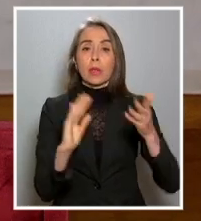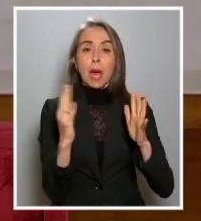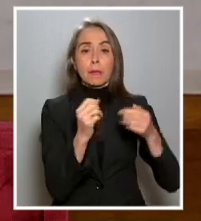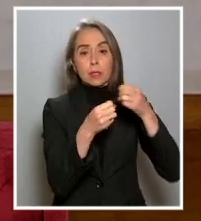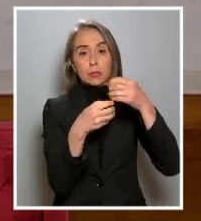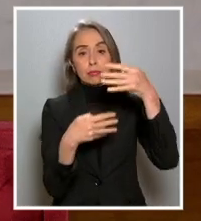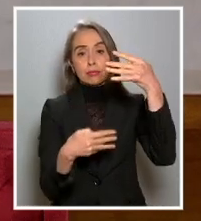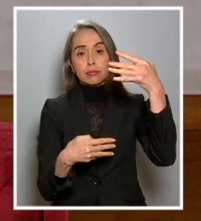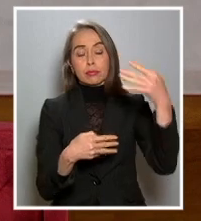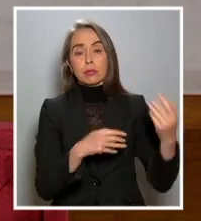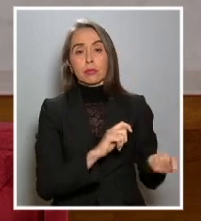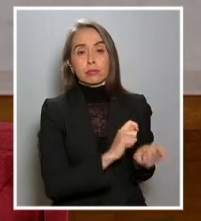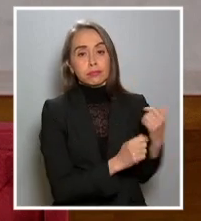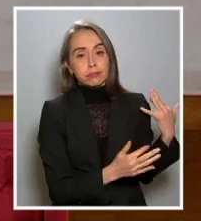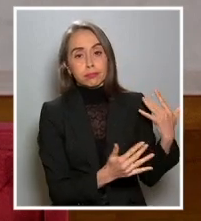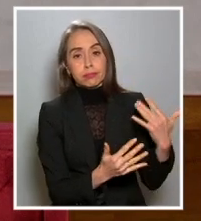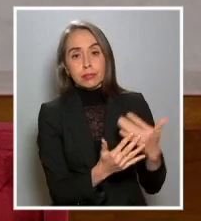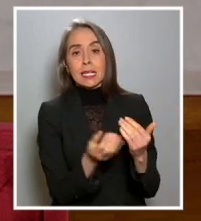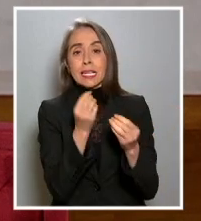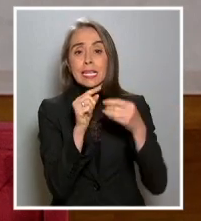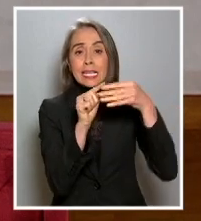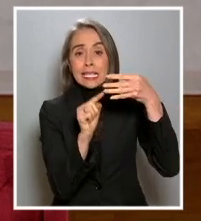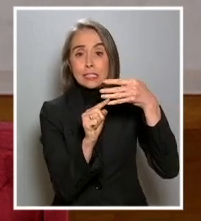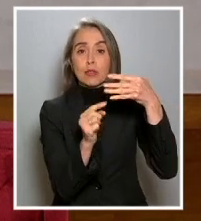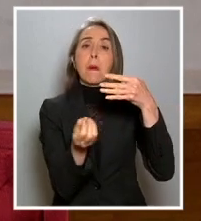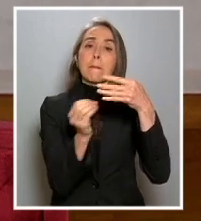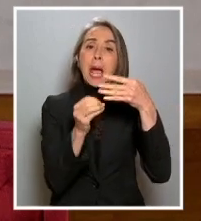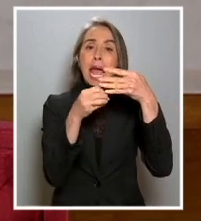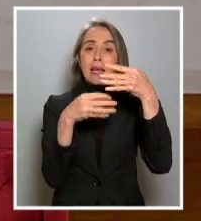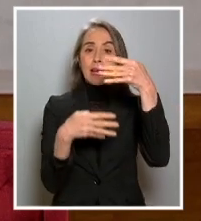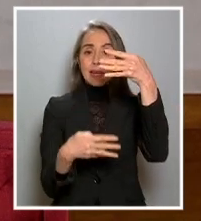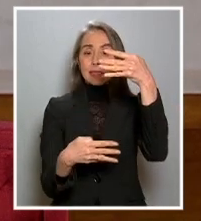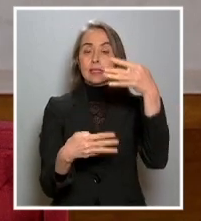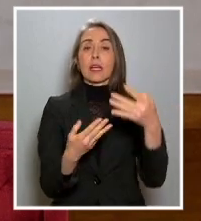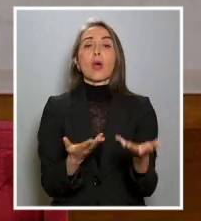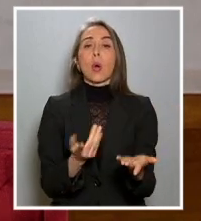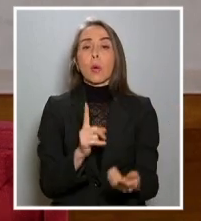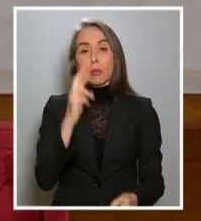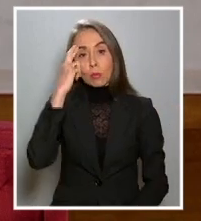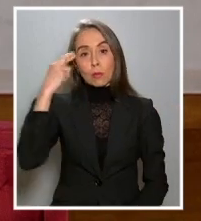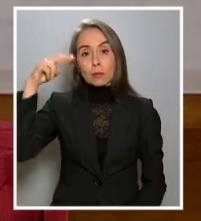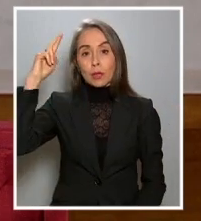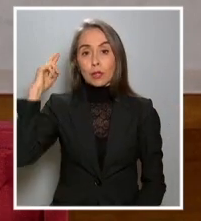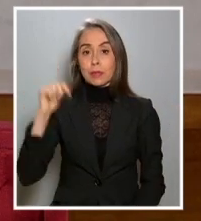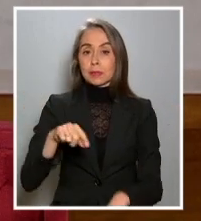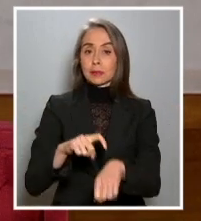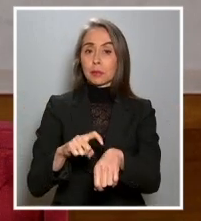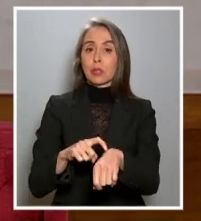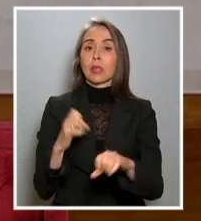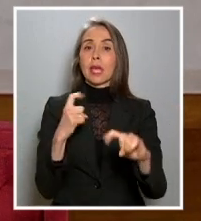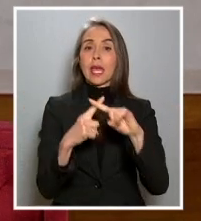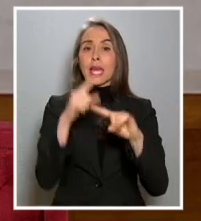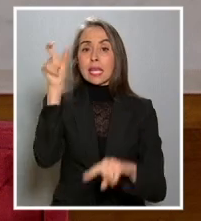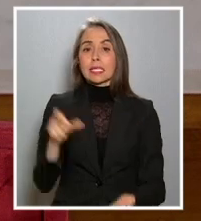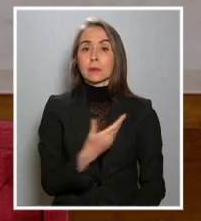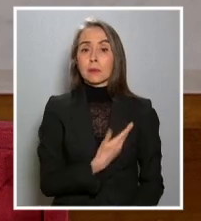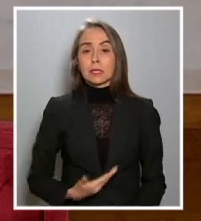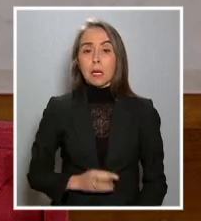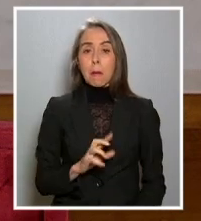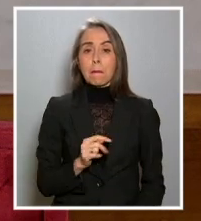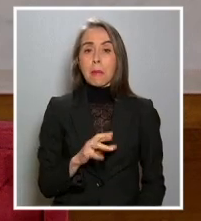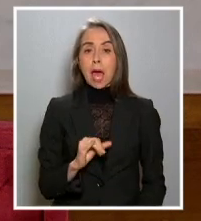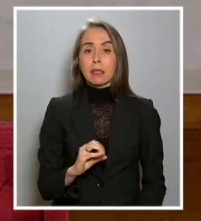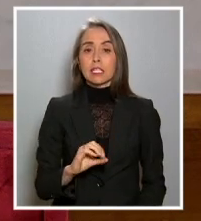hemos transitado y buscado ampliar. ¿Cómo no recordar en este momento también al expresidente Patricio Elwin